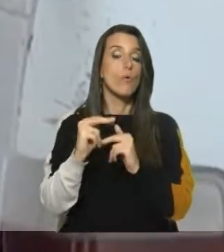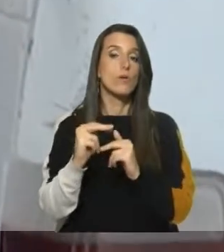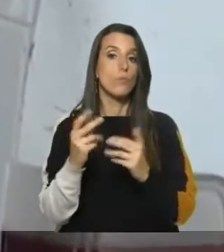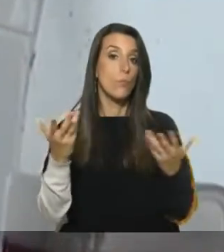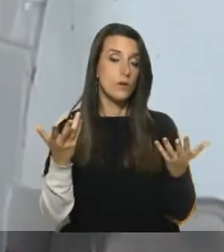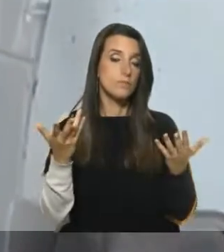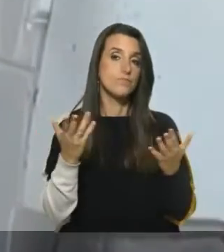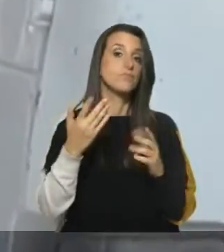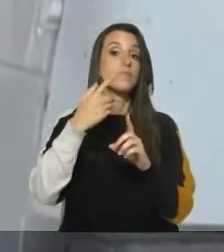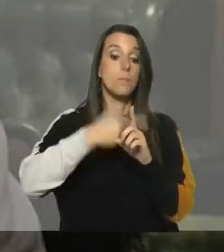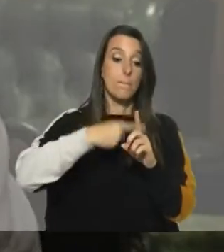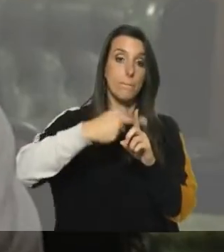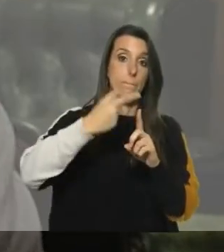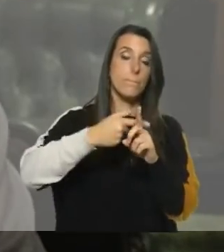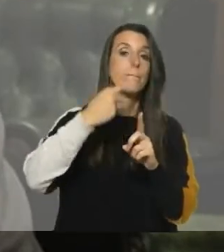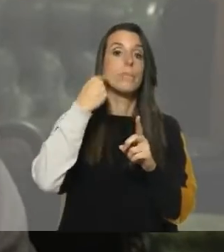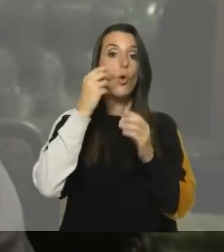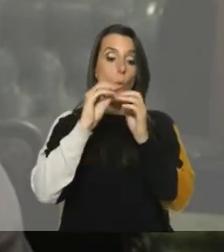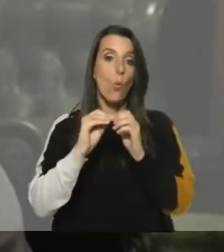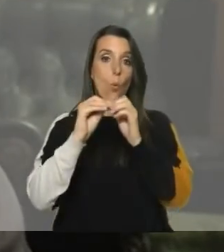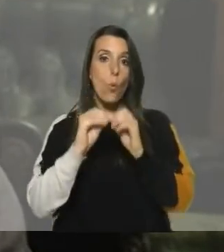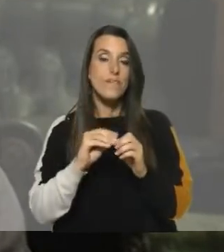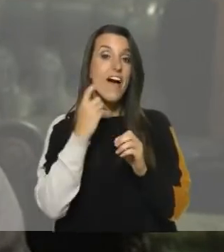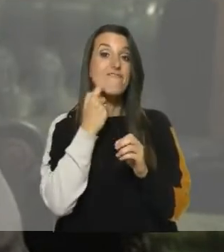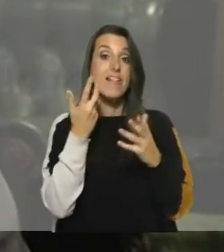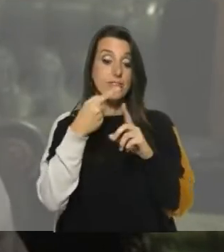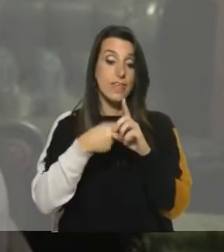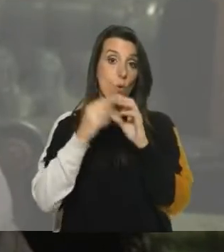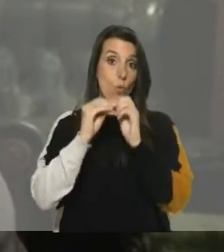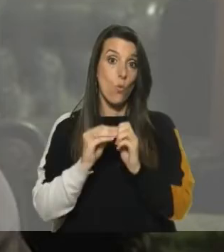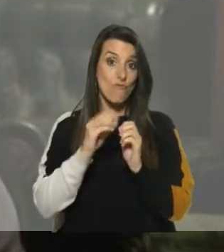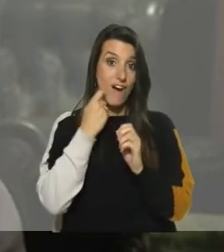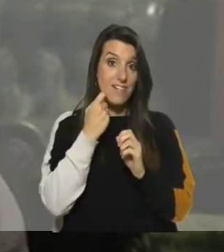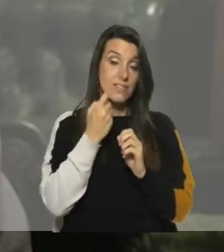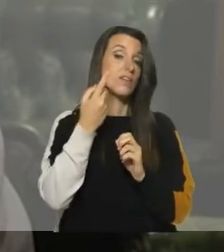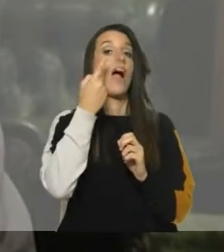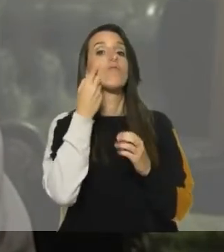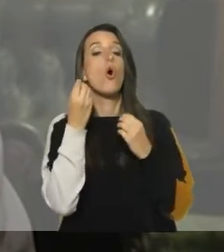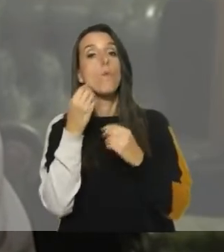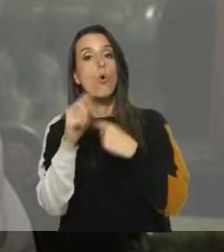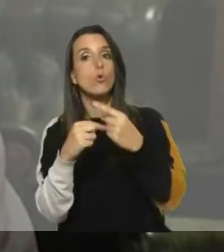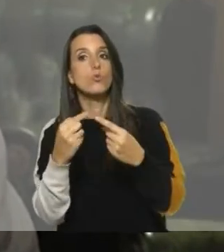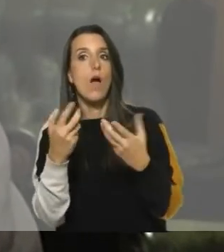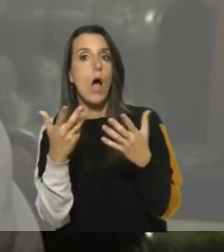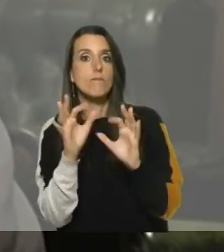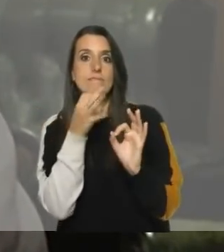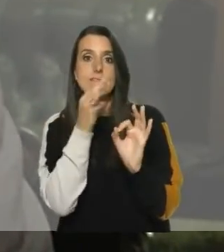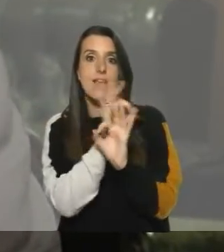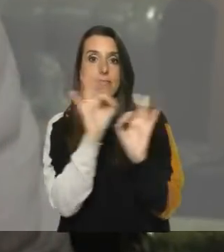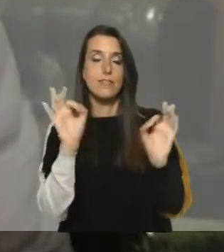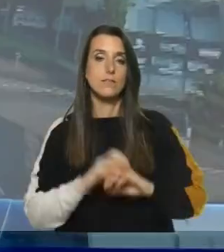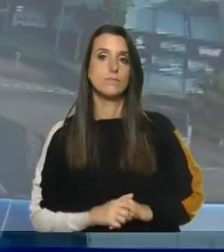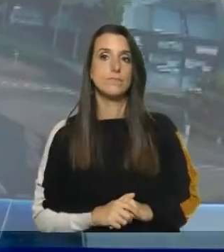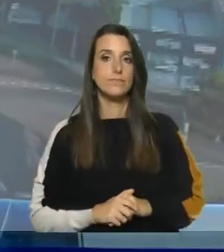nosotros todos los meses revisamos todavía no hicimos las cuentas de este mes vamos a ver cómo como siguen por haber presión o adelantar opinión